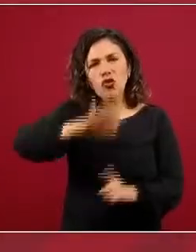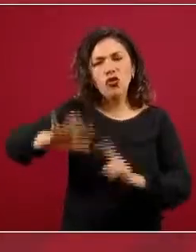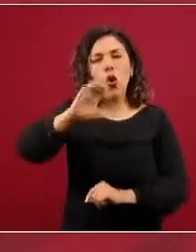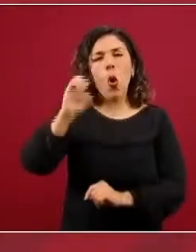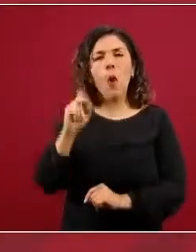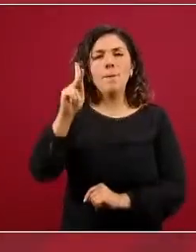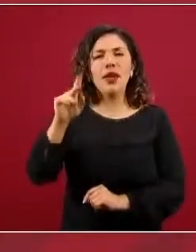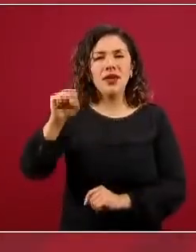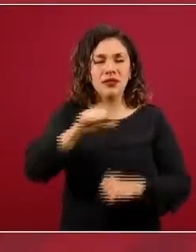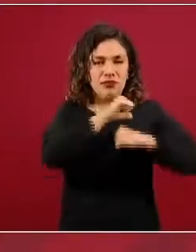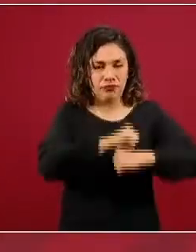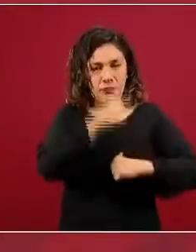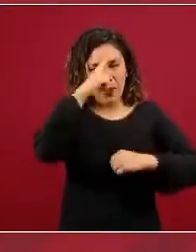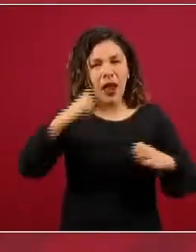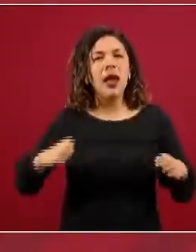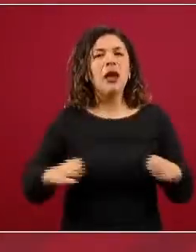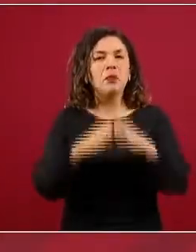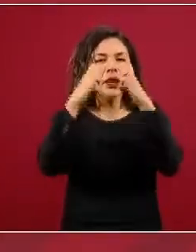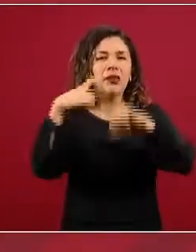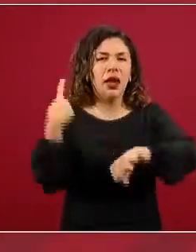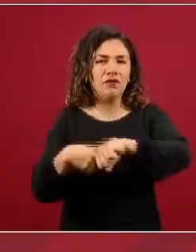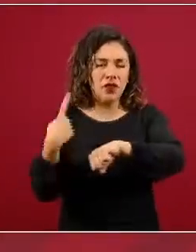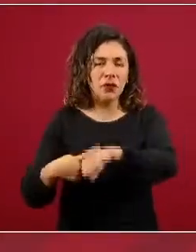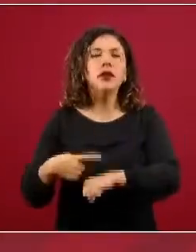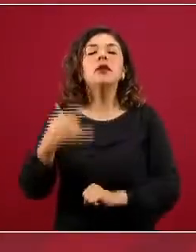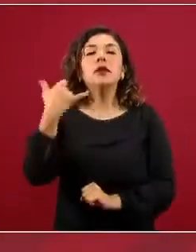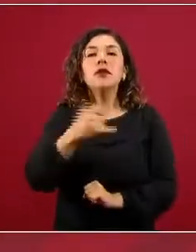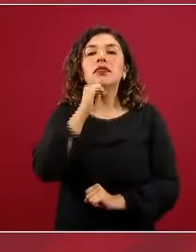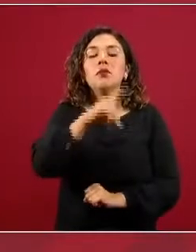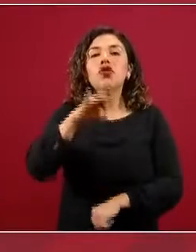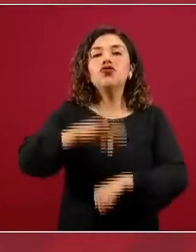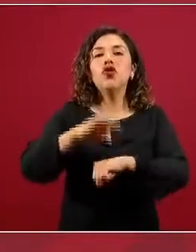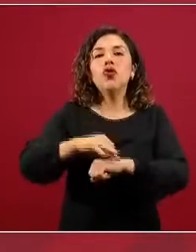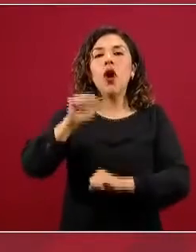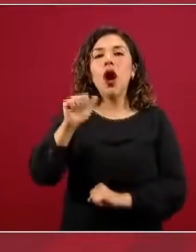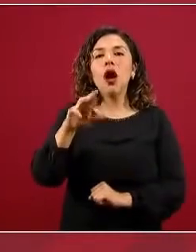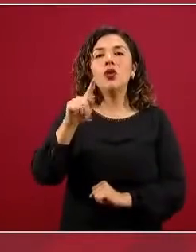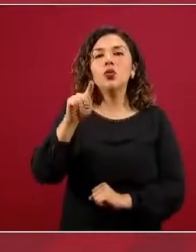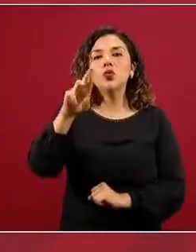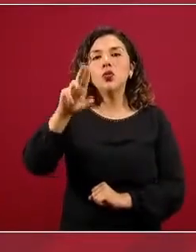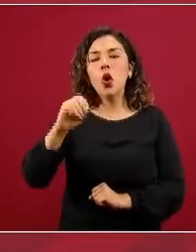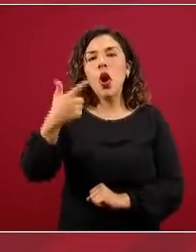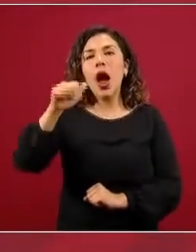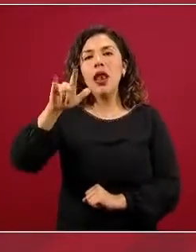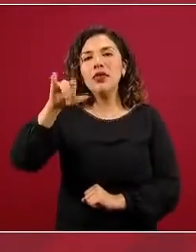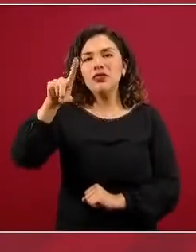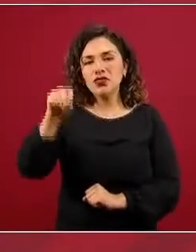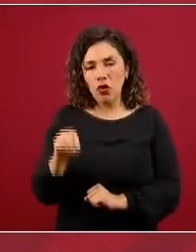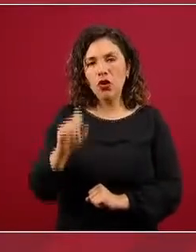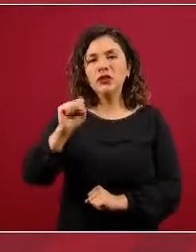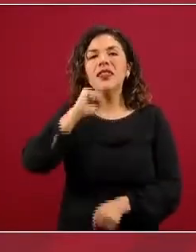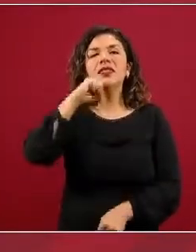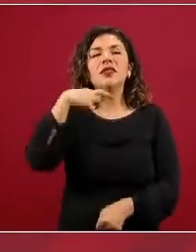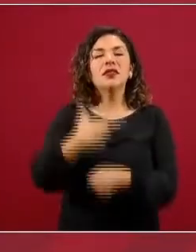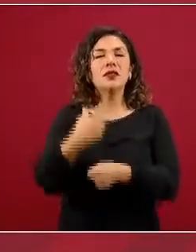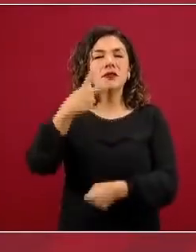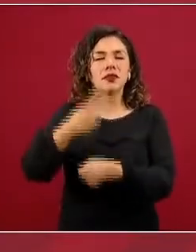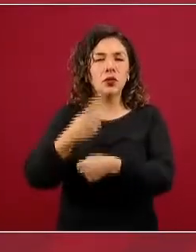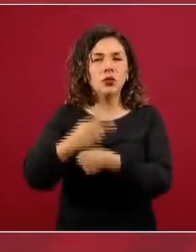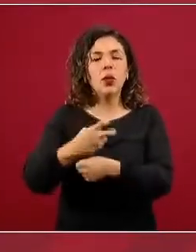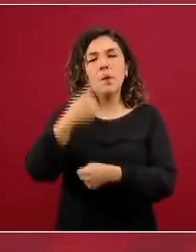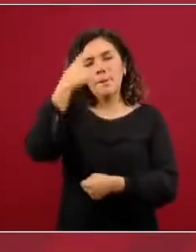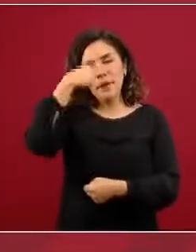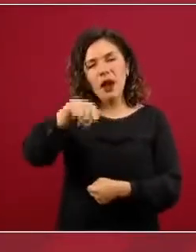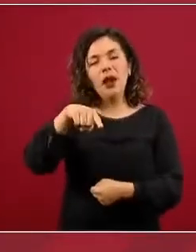Organización Panamericana de la Salud sobre emergencias, y también el doctor Arturo Galindo Fraga, subdirector de